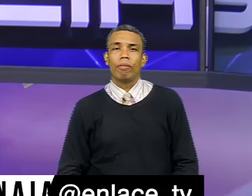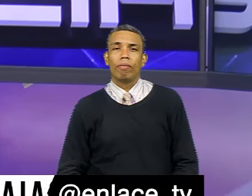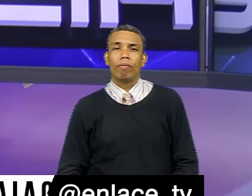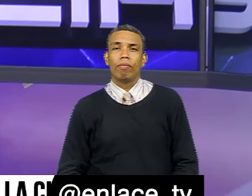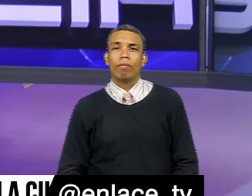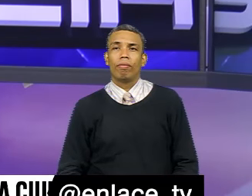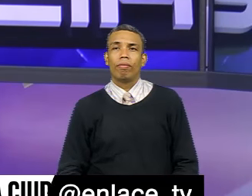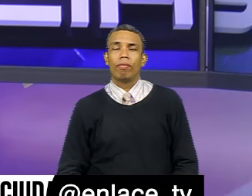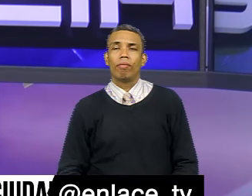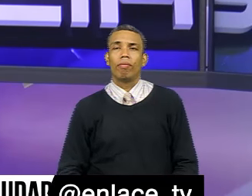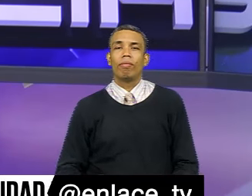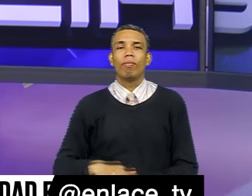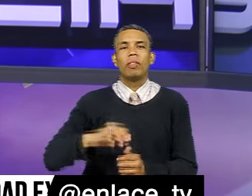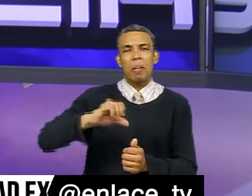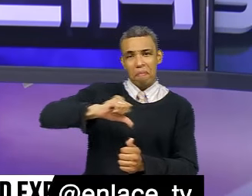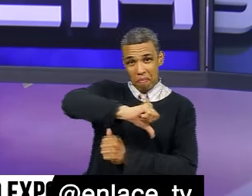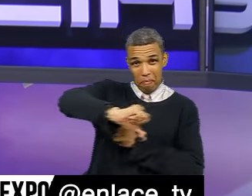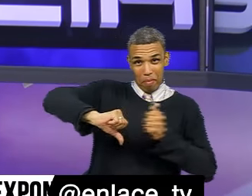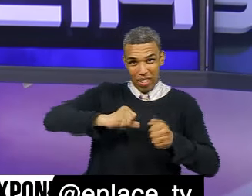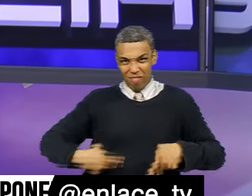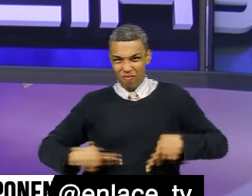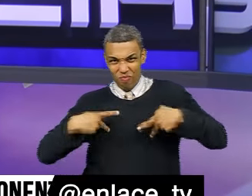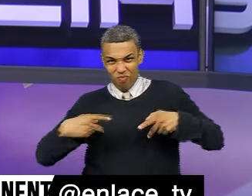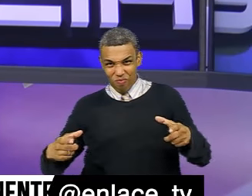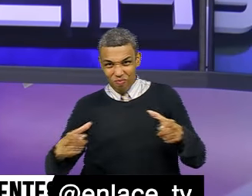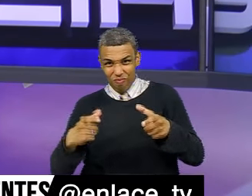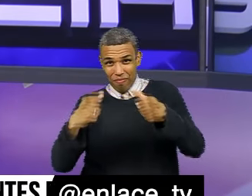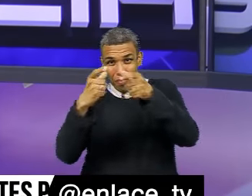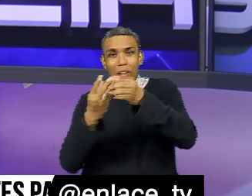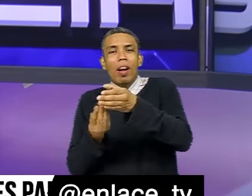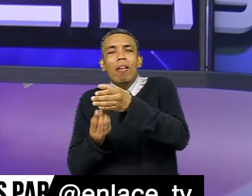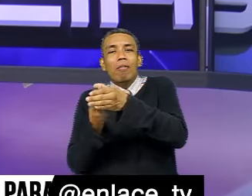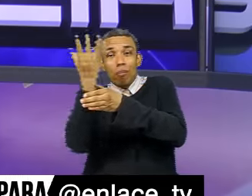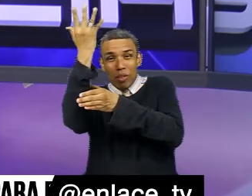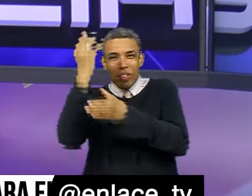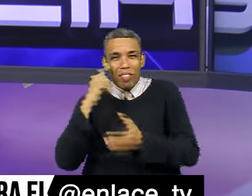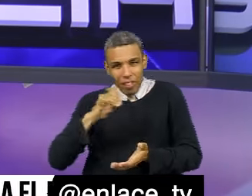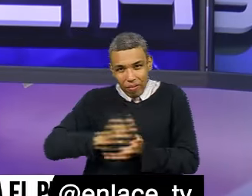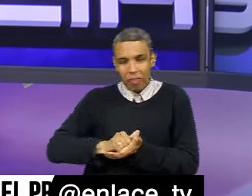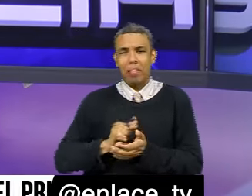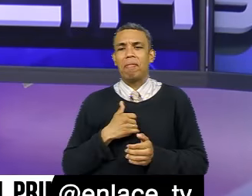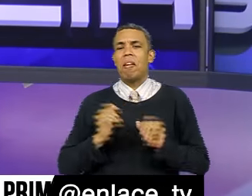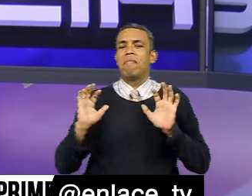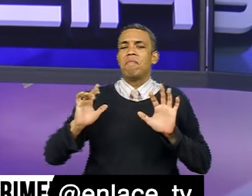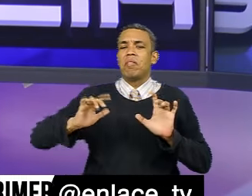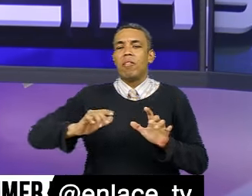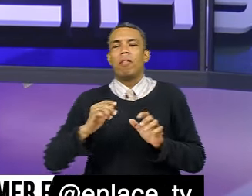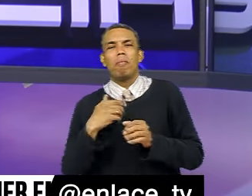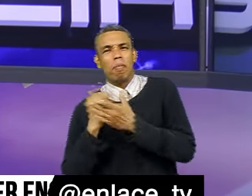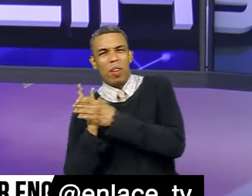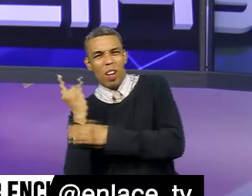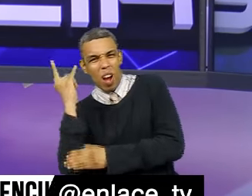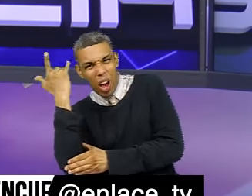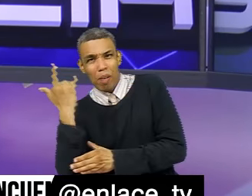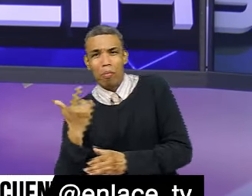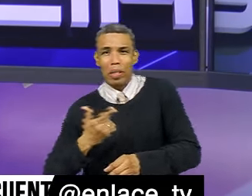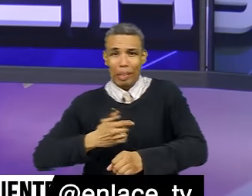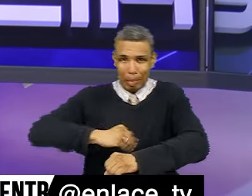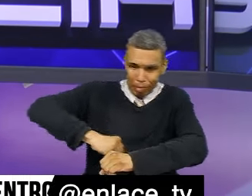En el Parque La Vida, la Organización Femenina Popular UFP sembró árboles para la vida y para la paz. El acto se dio en apoyo al proceso de paz que vive